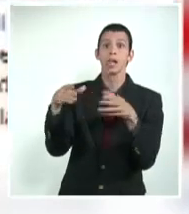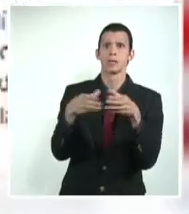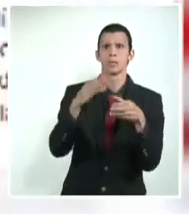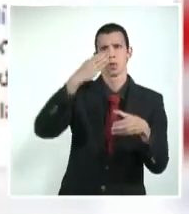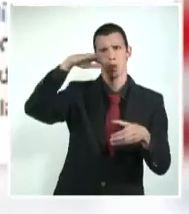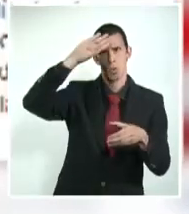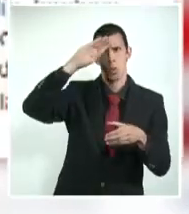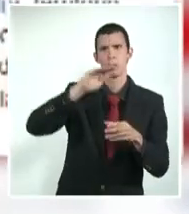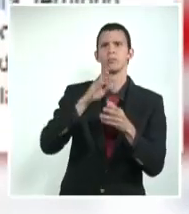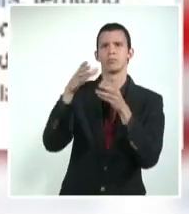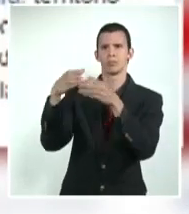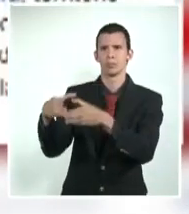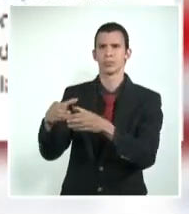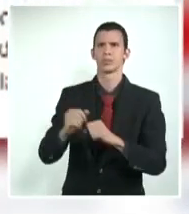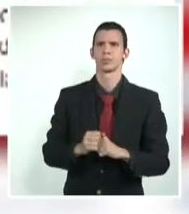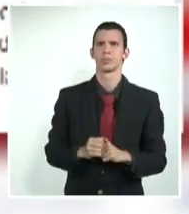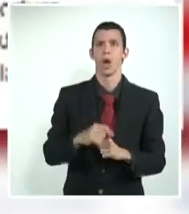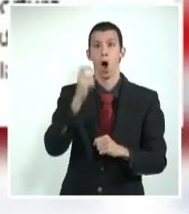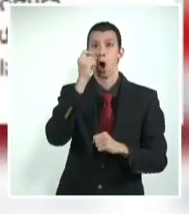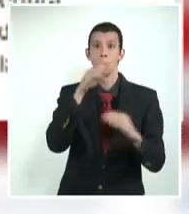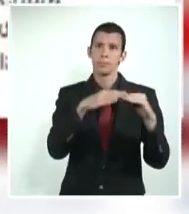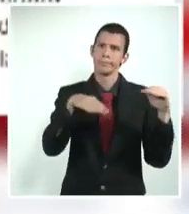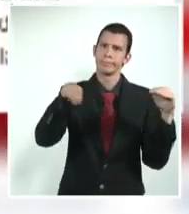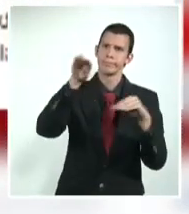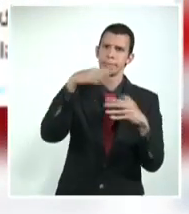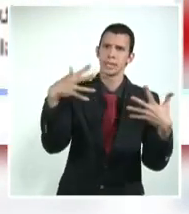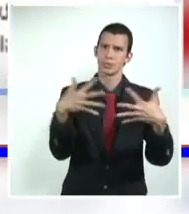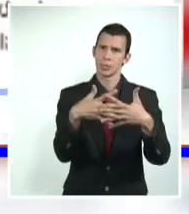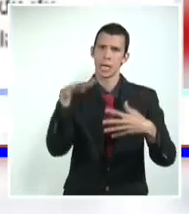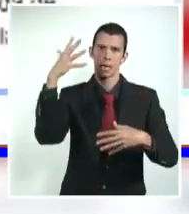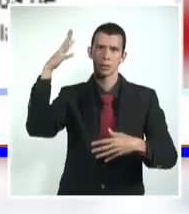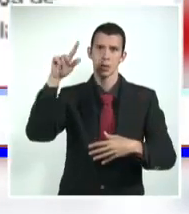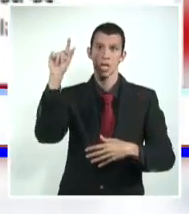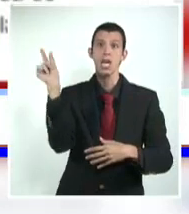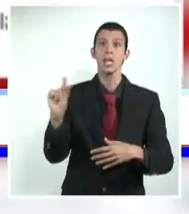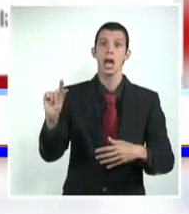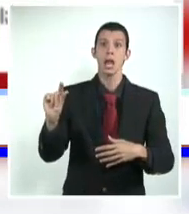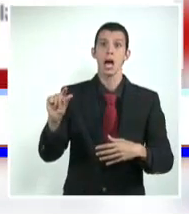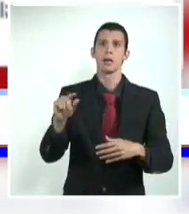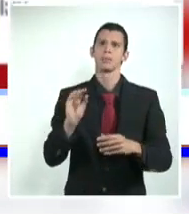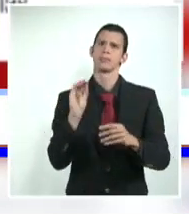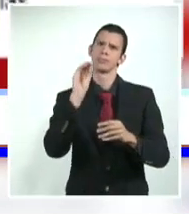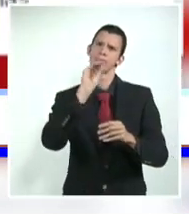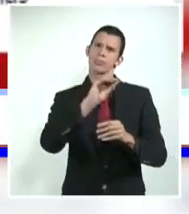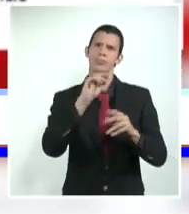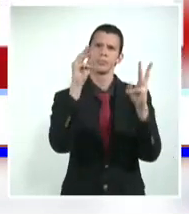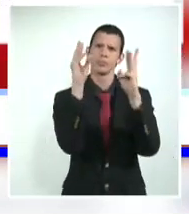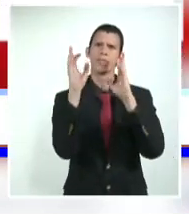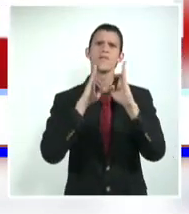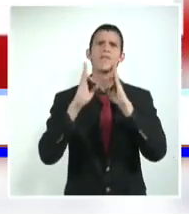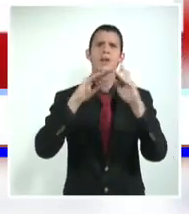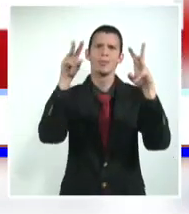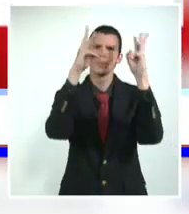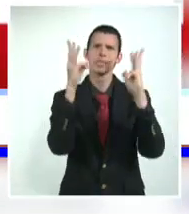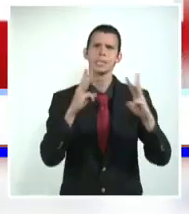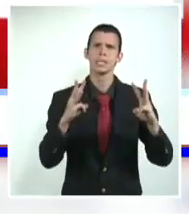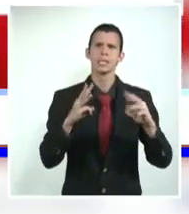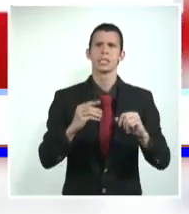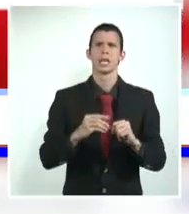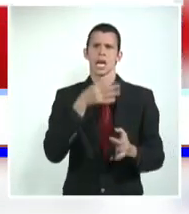Ruiz publicó en su página oficial en Facebook que la labor de esa avanzada solidaria durará mientras las autoridades de